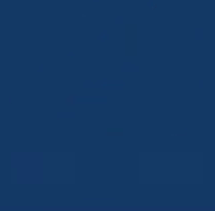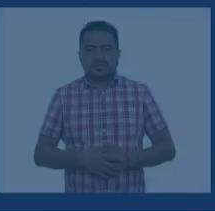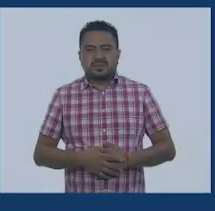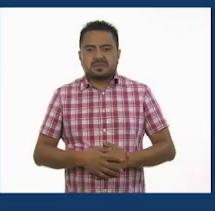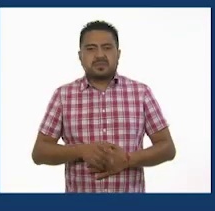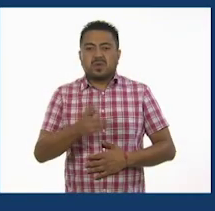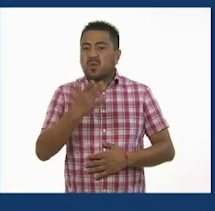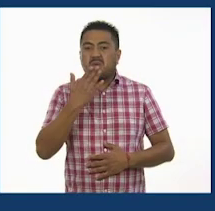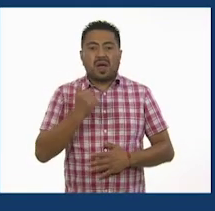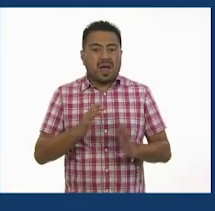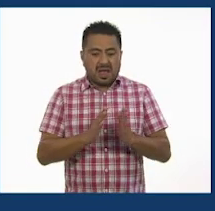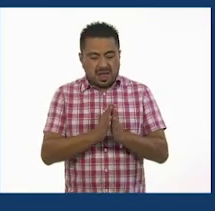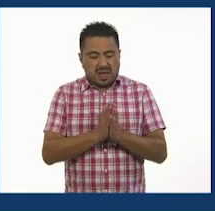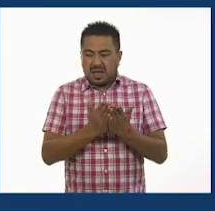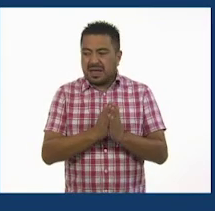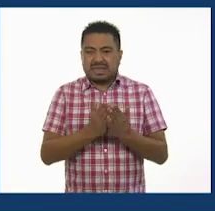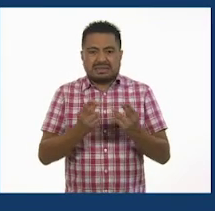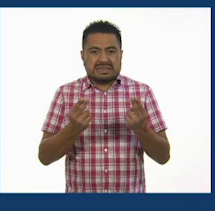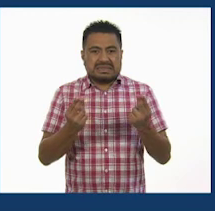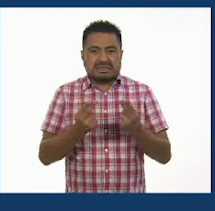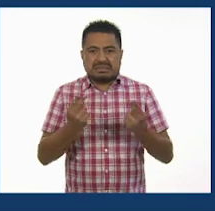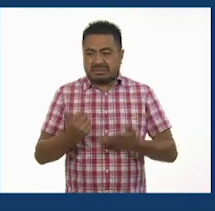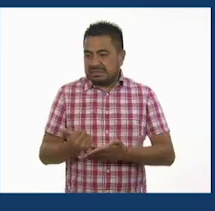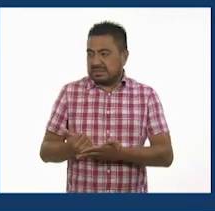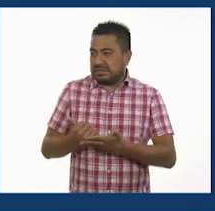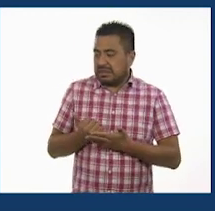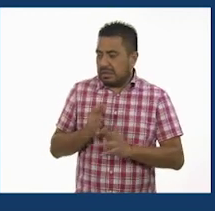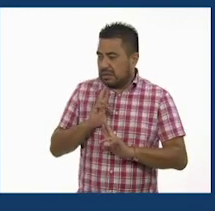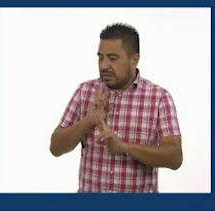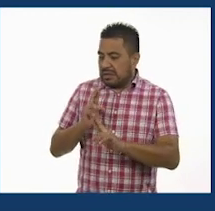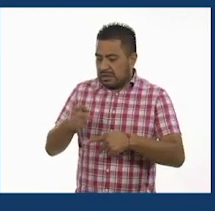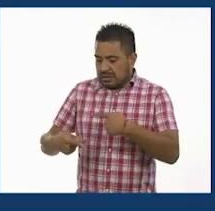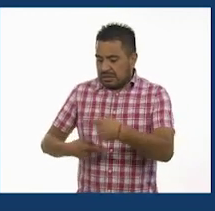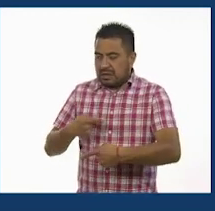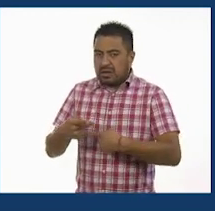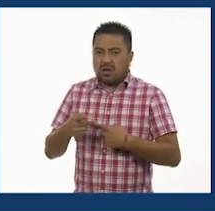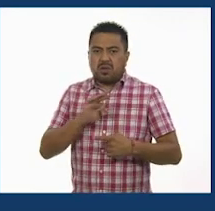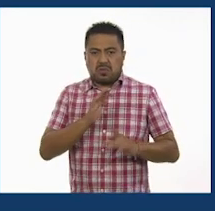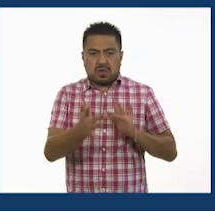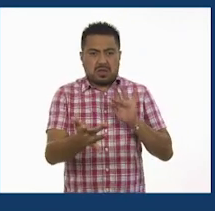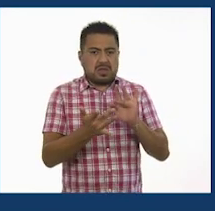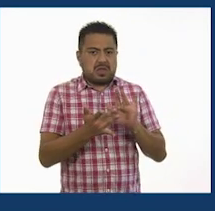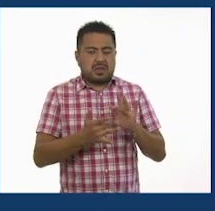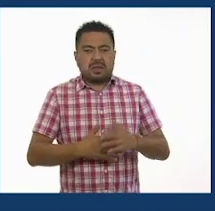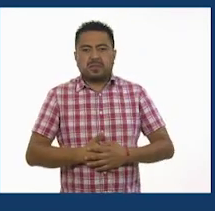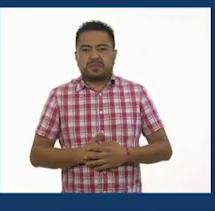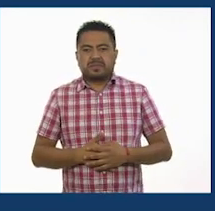Si no tienes el libro de texto o necesitas ayuda para responder las preguntas, contáctanos.